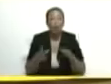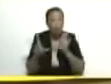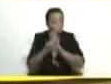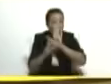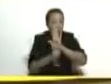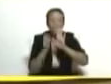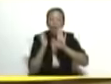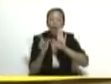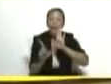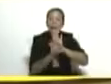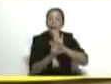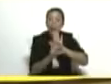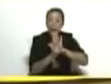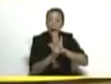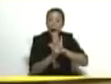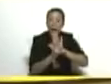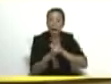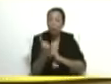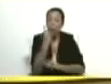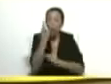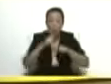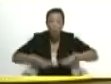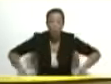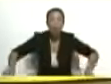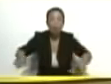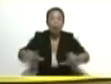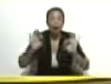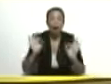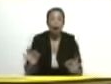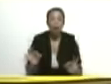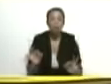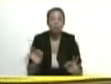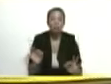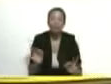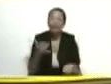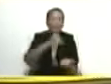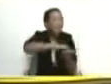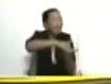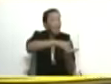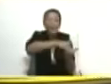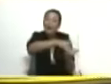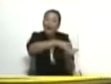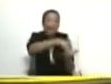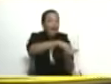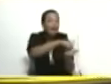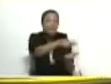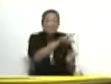constitucional y legal, la única sede que no queda en Miami,